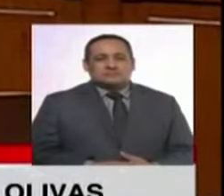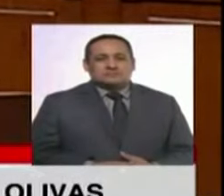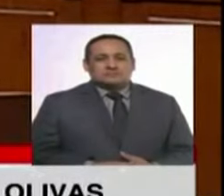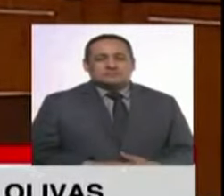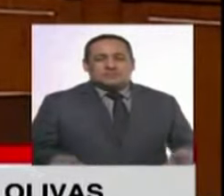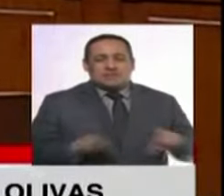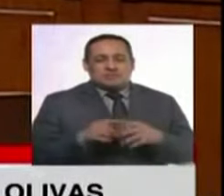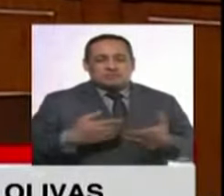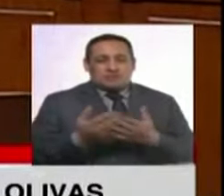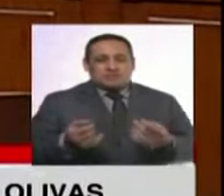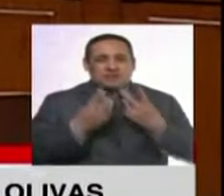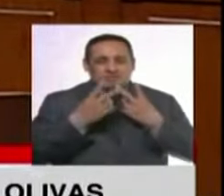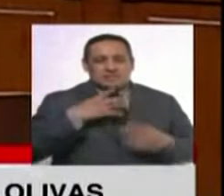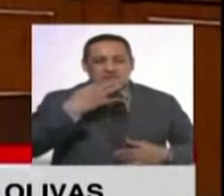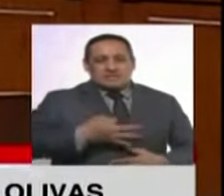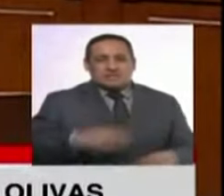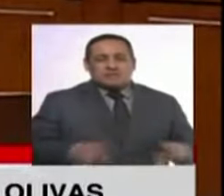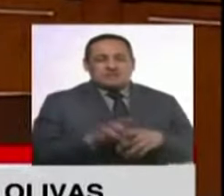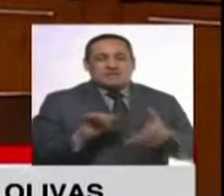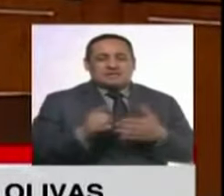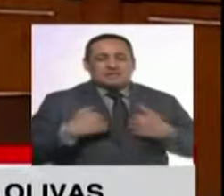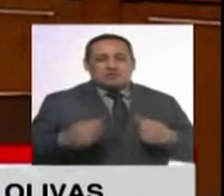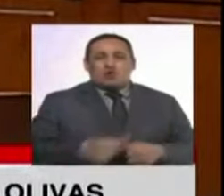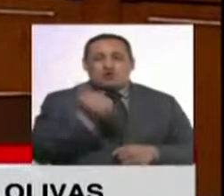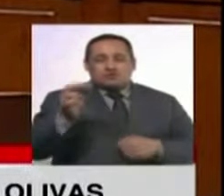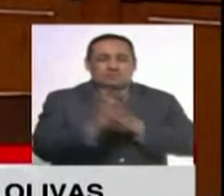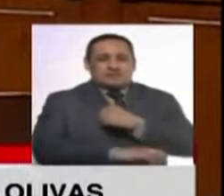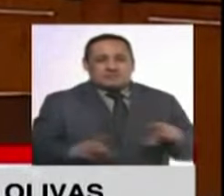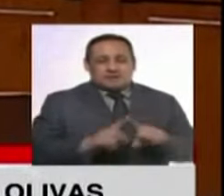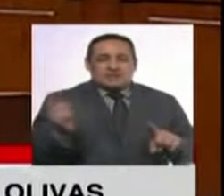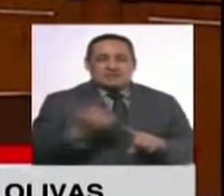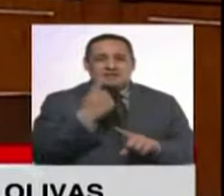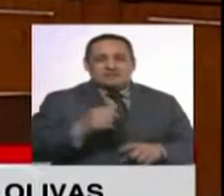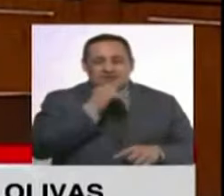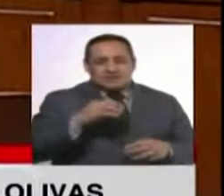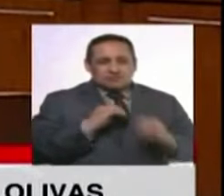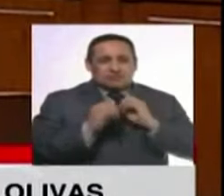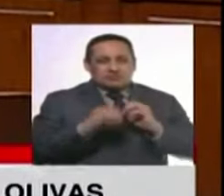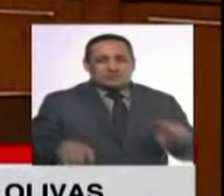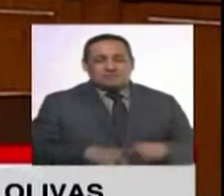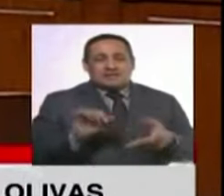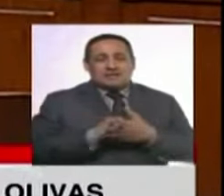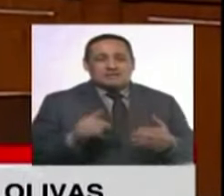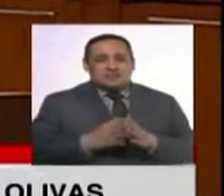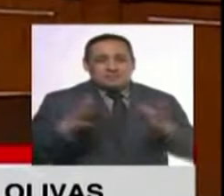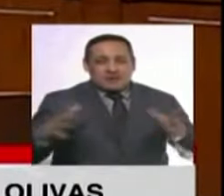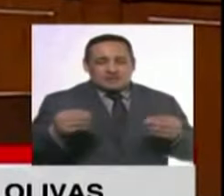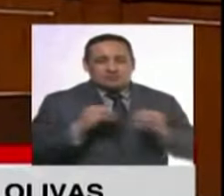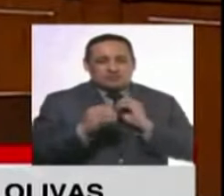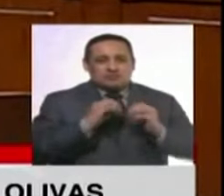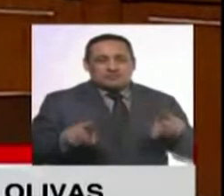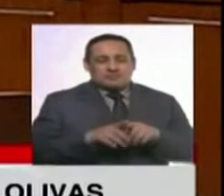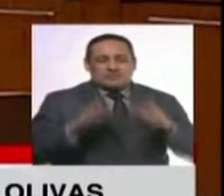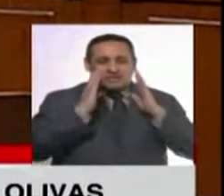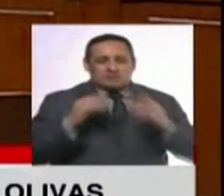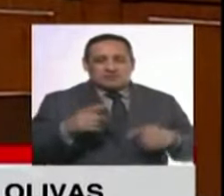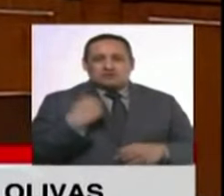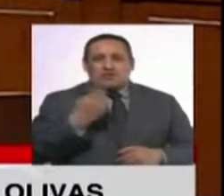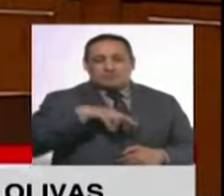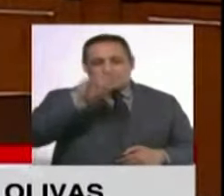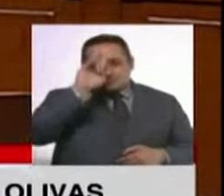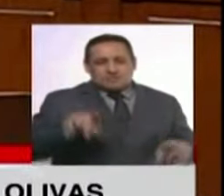migraciones si bien cierto Tenemos muchos extranjeros en el país en forma irregular se está ampliando también la cobertura de atenciones a nivel